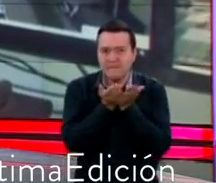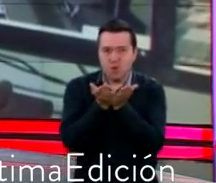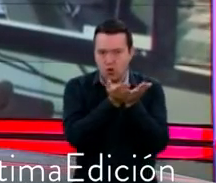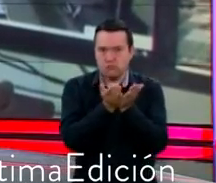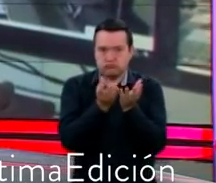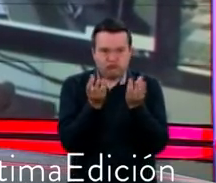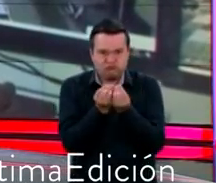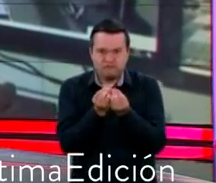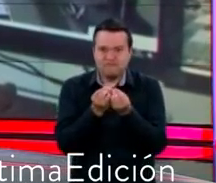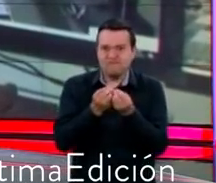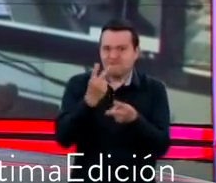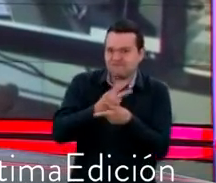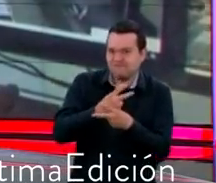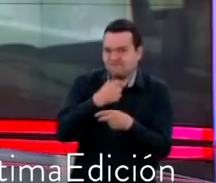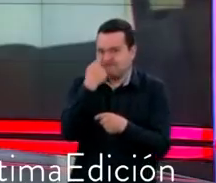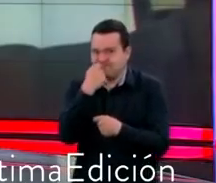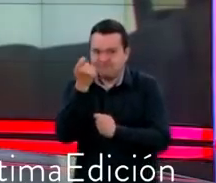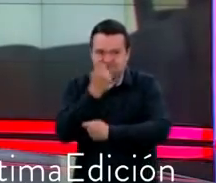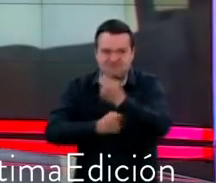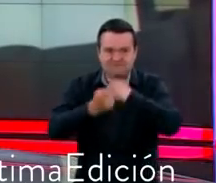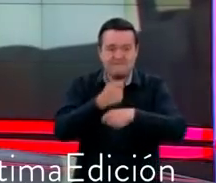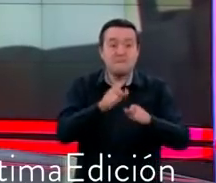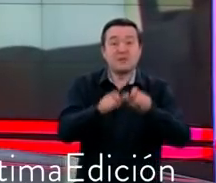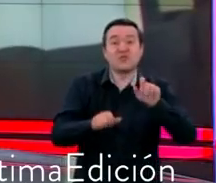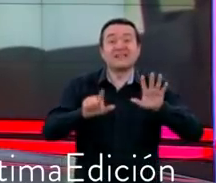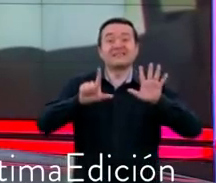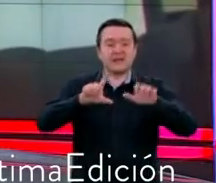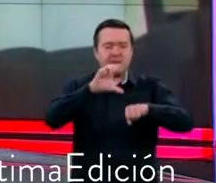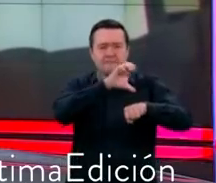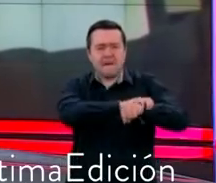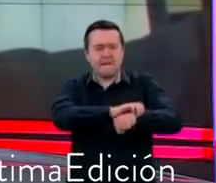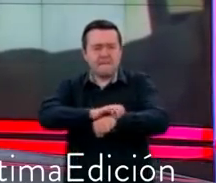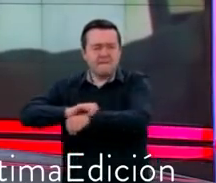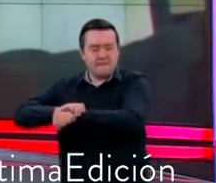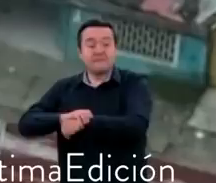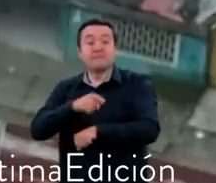las autoridades, tenían ingresos mensuales por 200 millones de pesos.